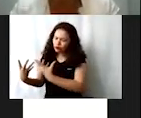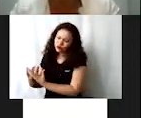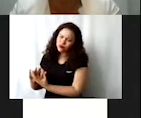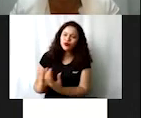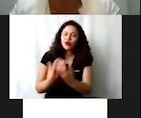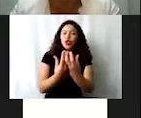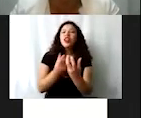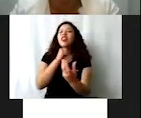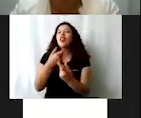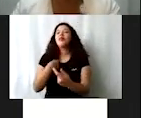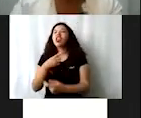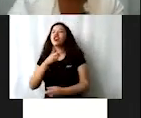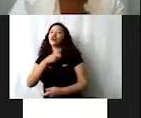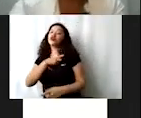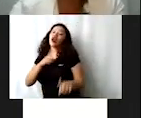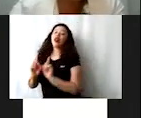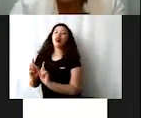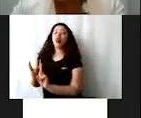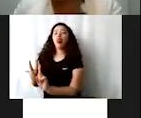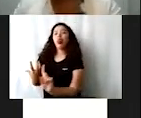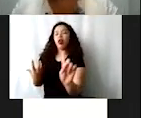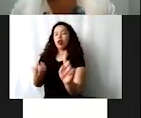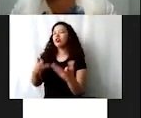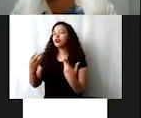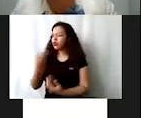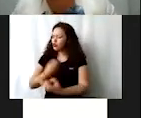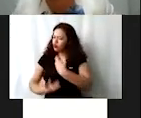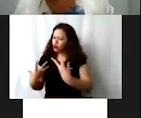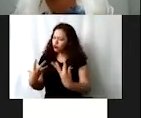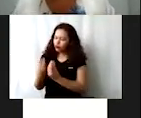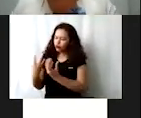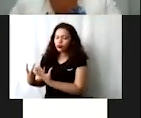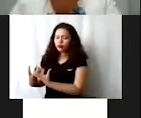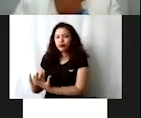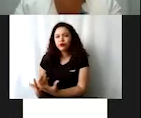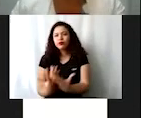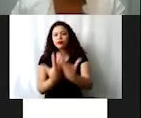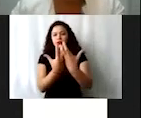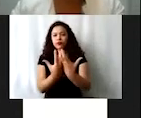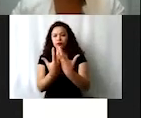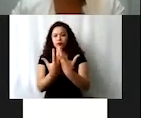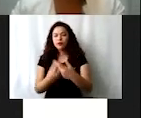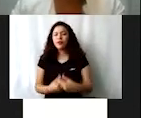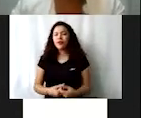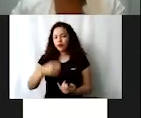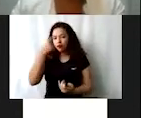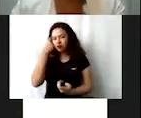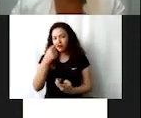las tareas y las actividades, estas se conjuntan y se unen, por supuesto, en